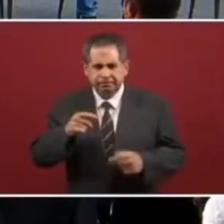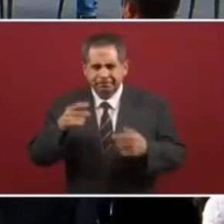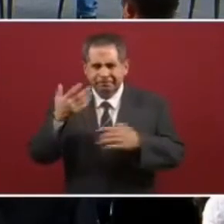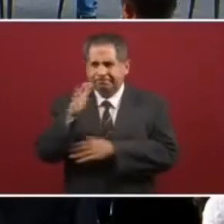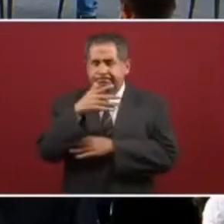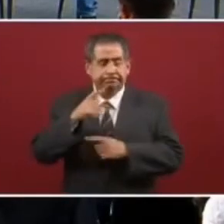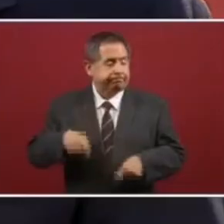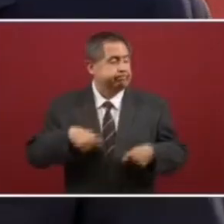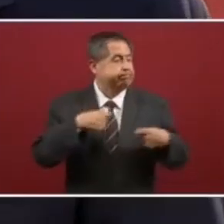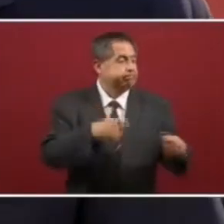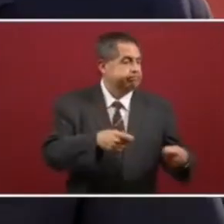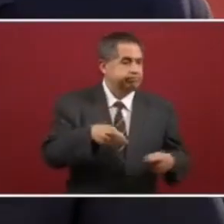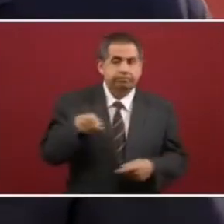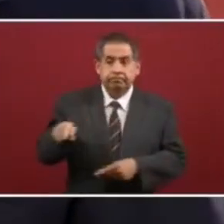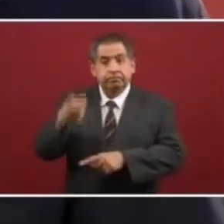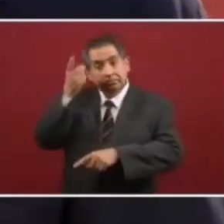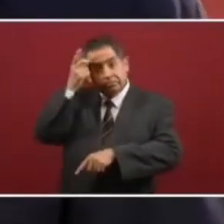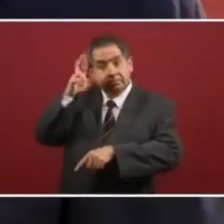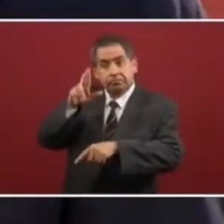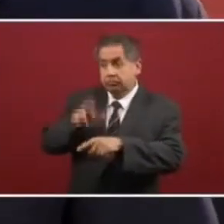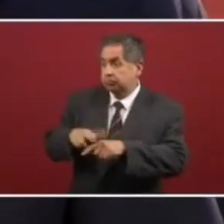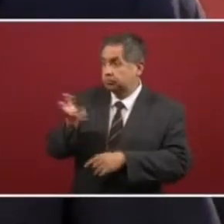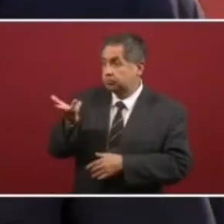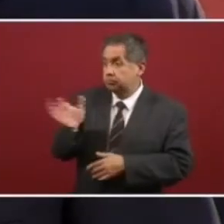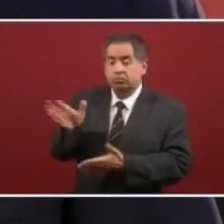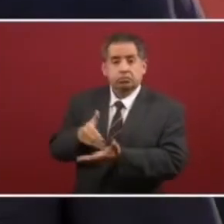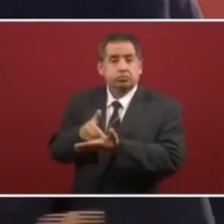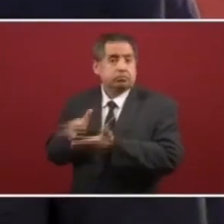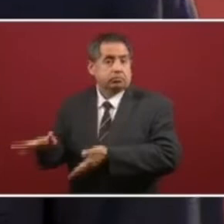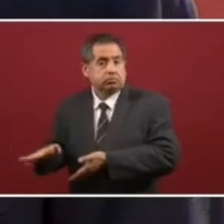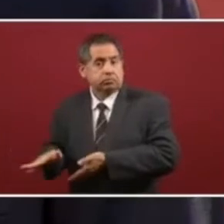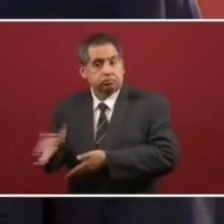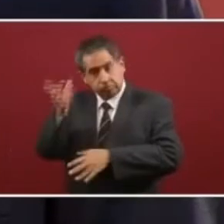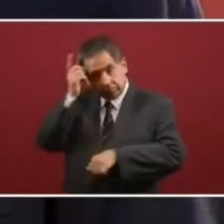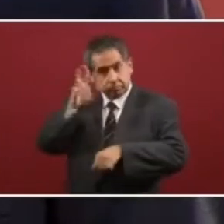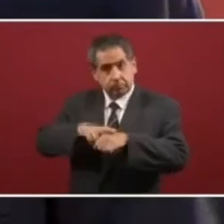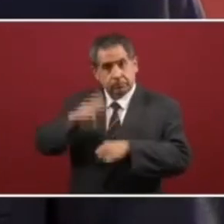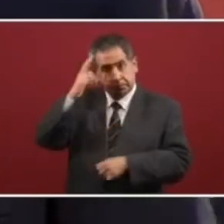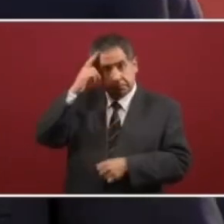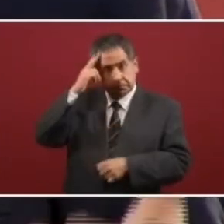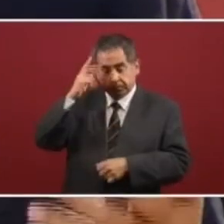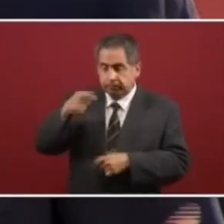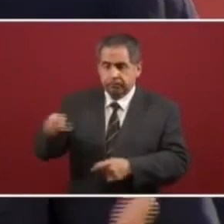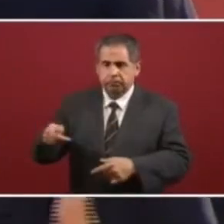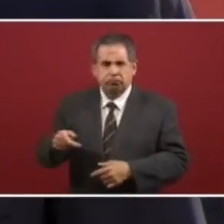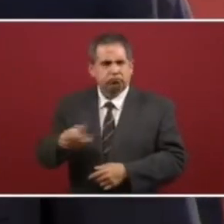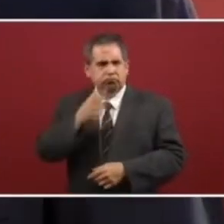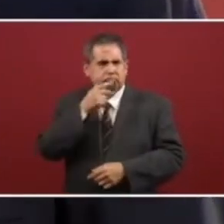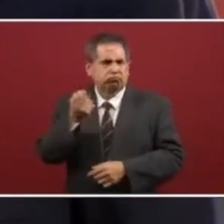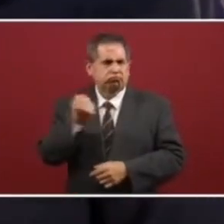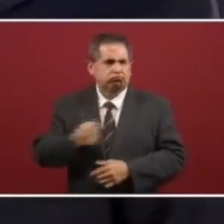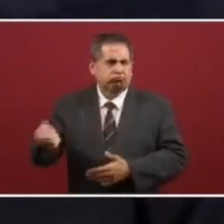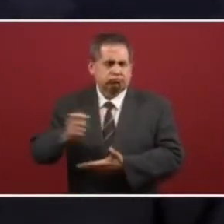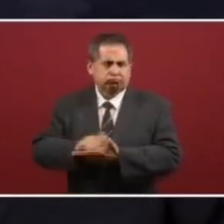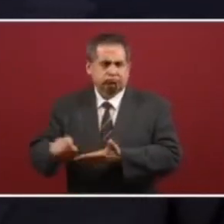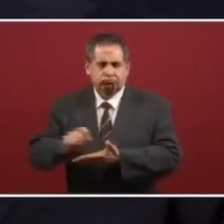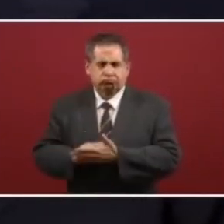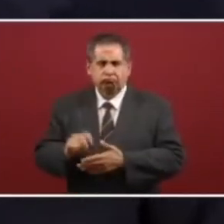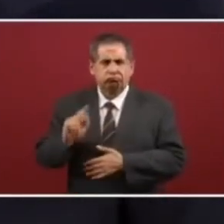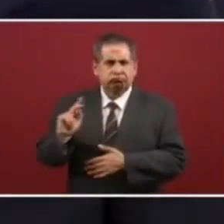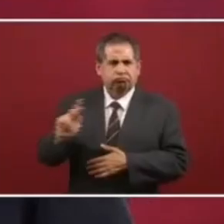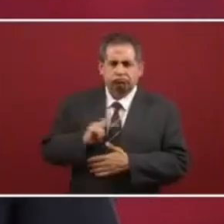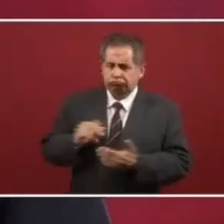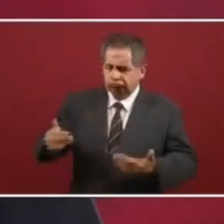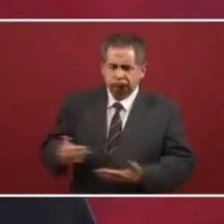al director de Bellas Artes, un gran escritor, tocayo y